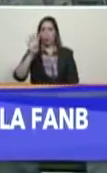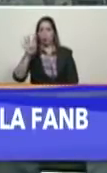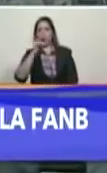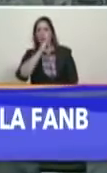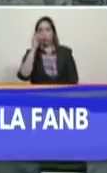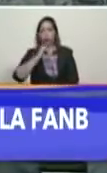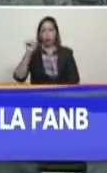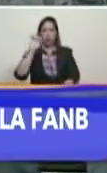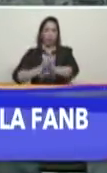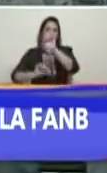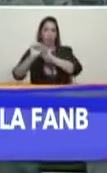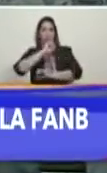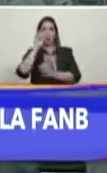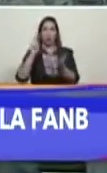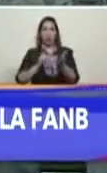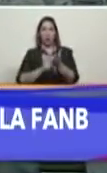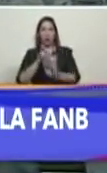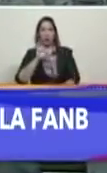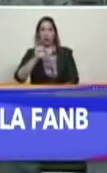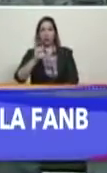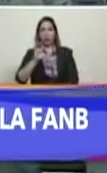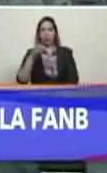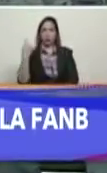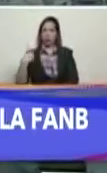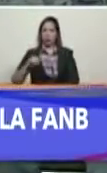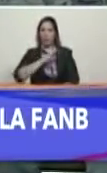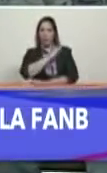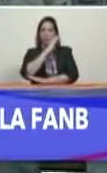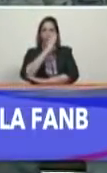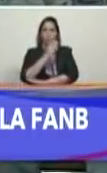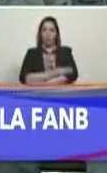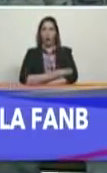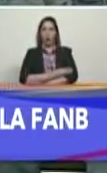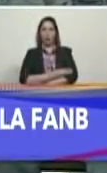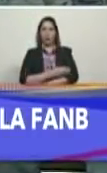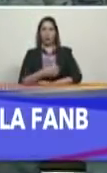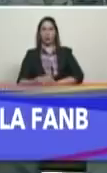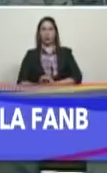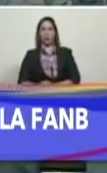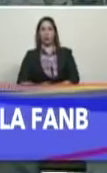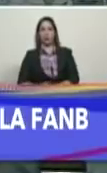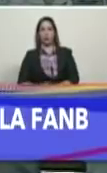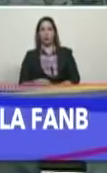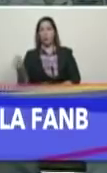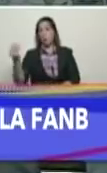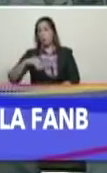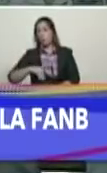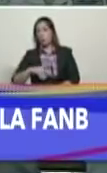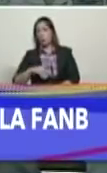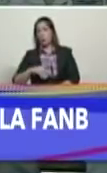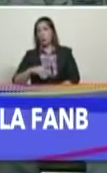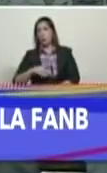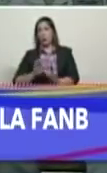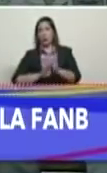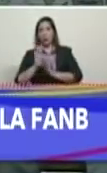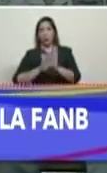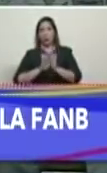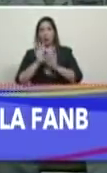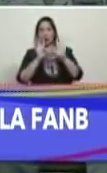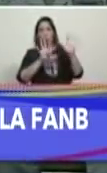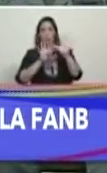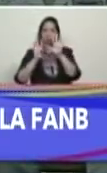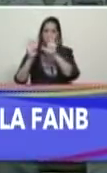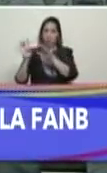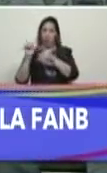integral, para defender la zona. Y además hemos desarrollado 99 áreas de